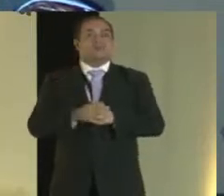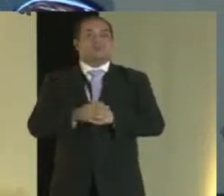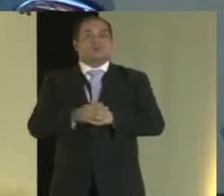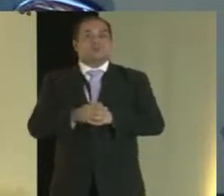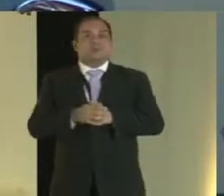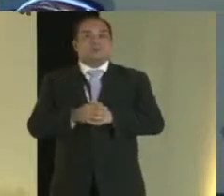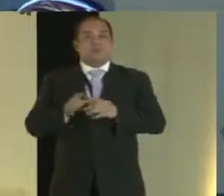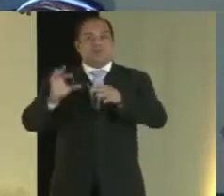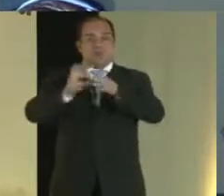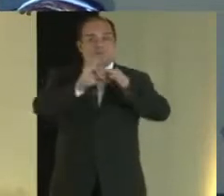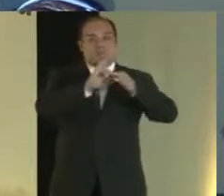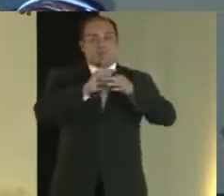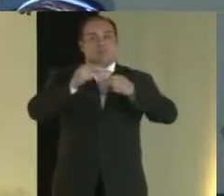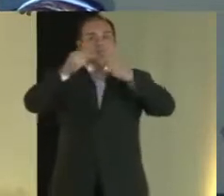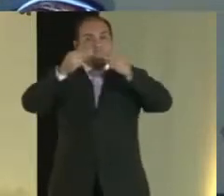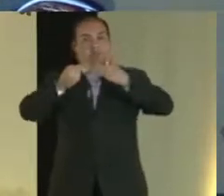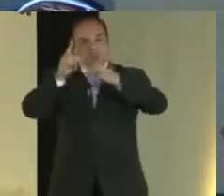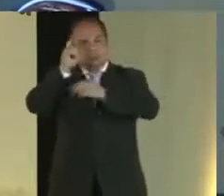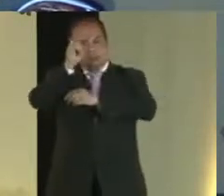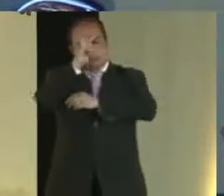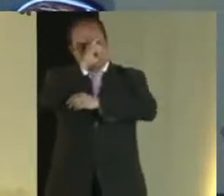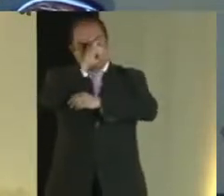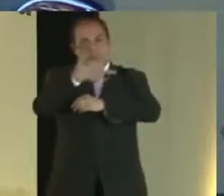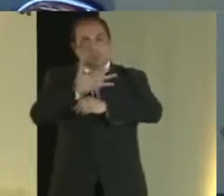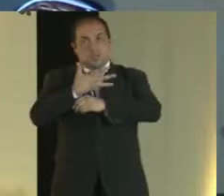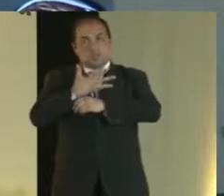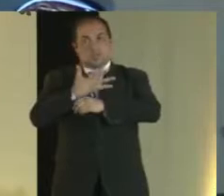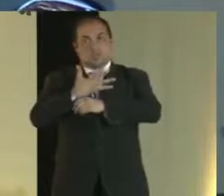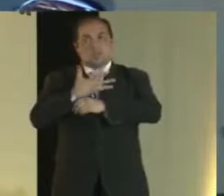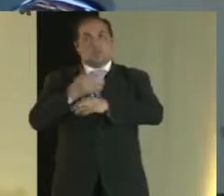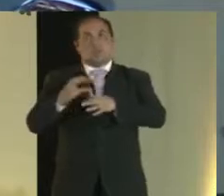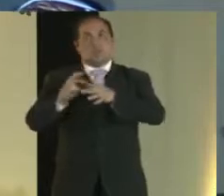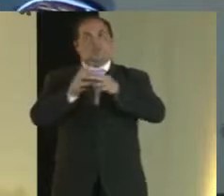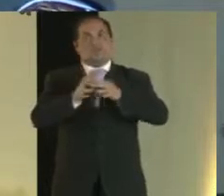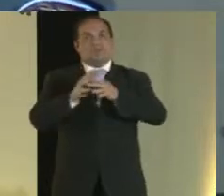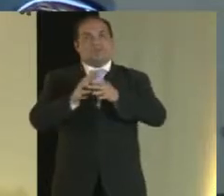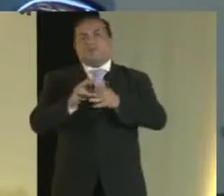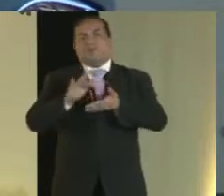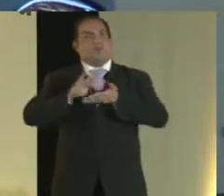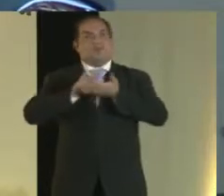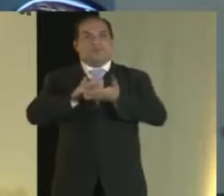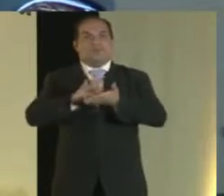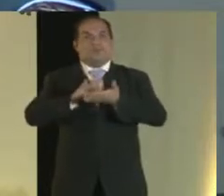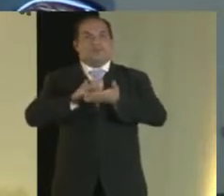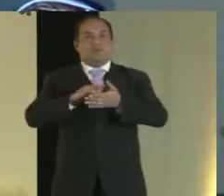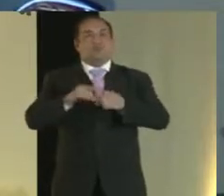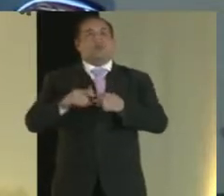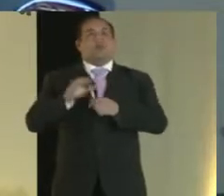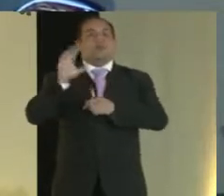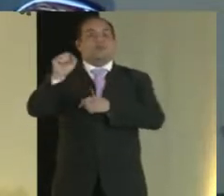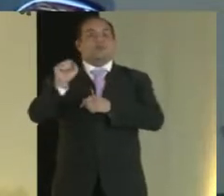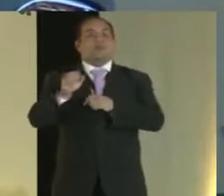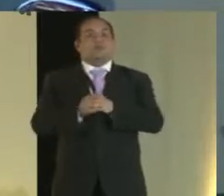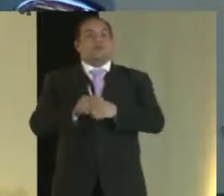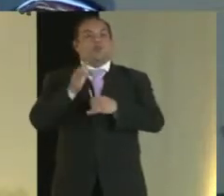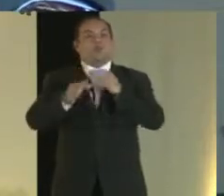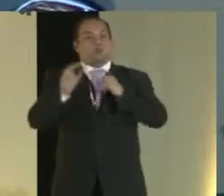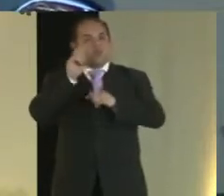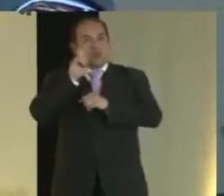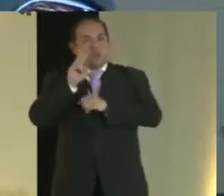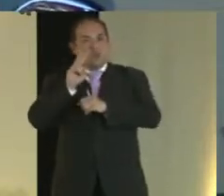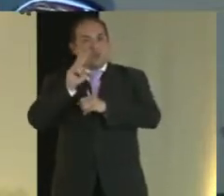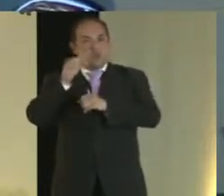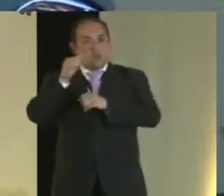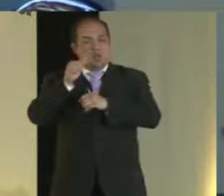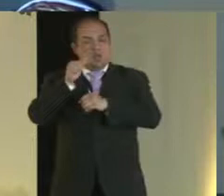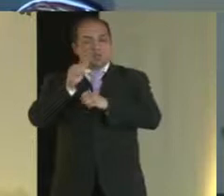alianzas y negociaciones muy complejas en una correlación muy desfavorable. En los últimos años hemos visto cómo diversos países